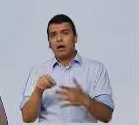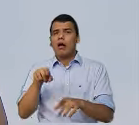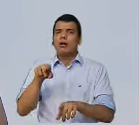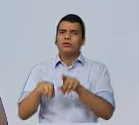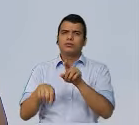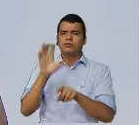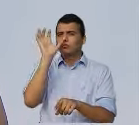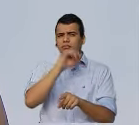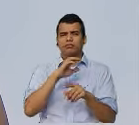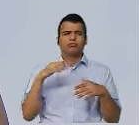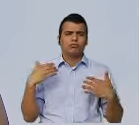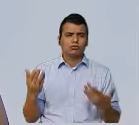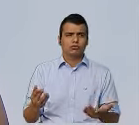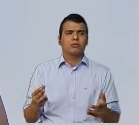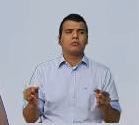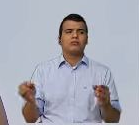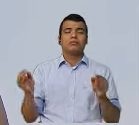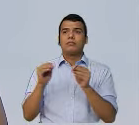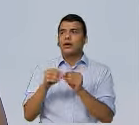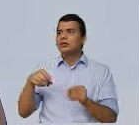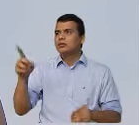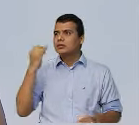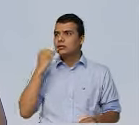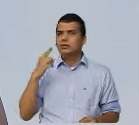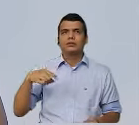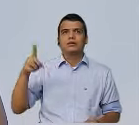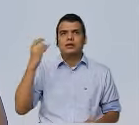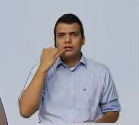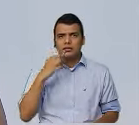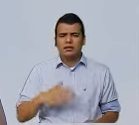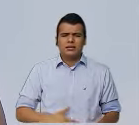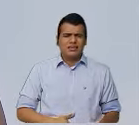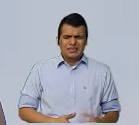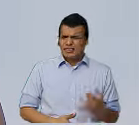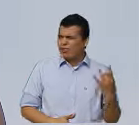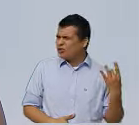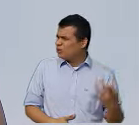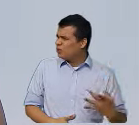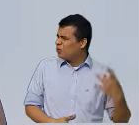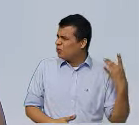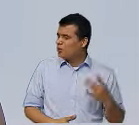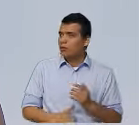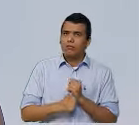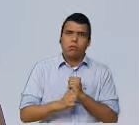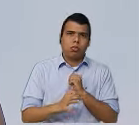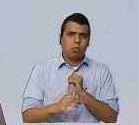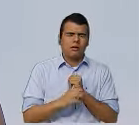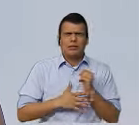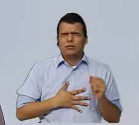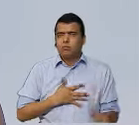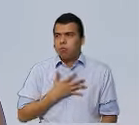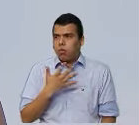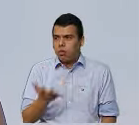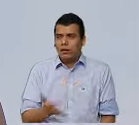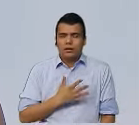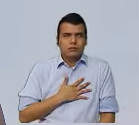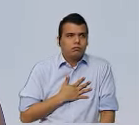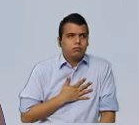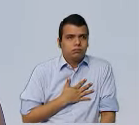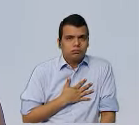es el exceso de orinar, dolor abdominal, diarreas, vómito,